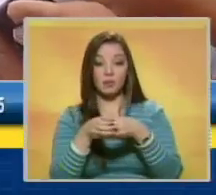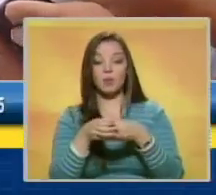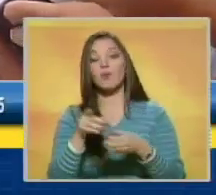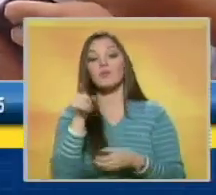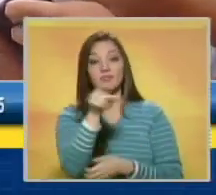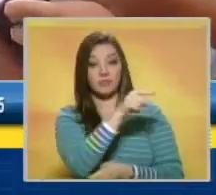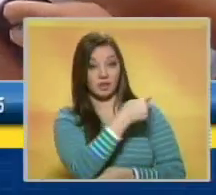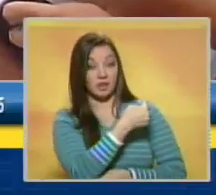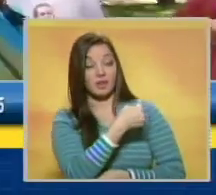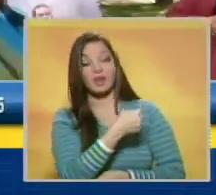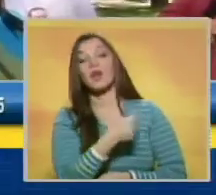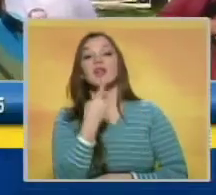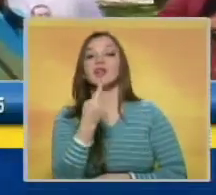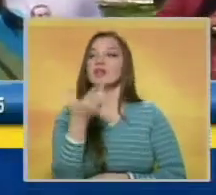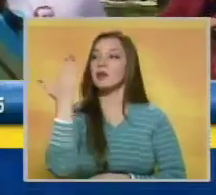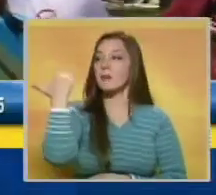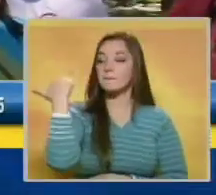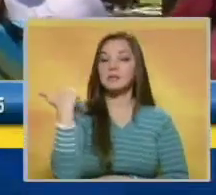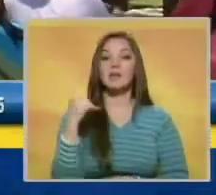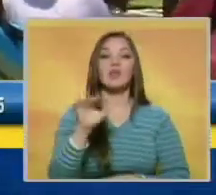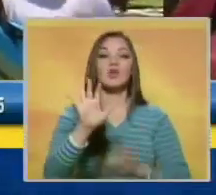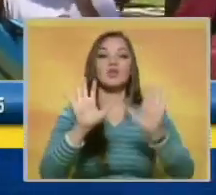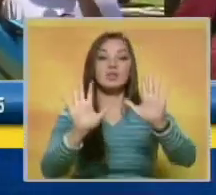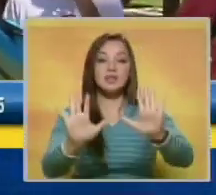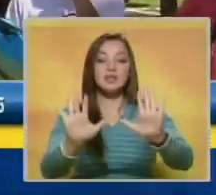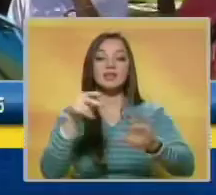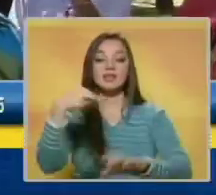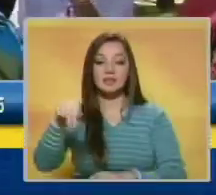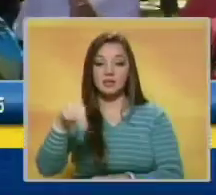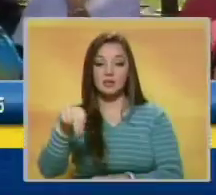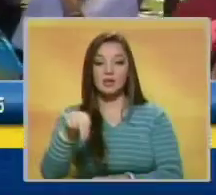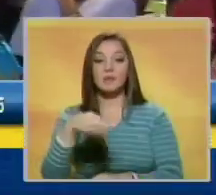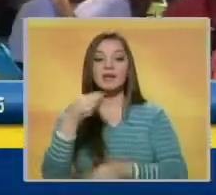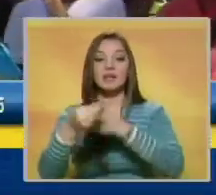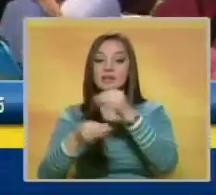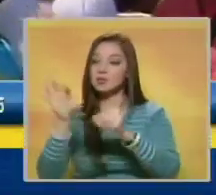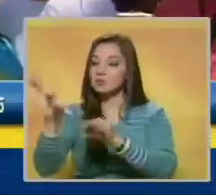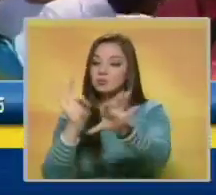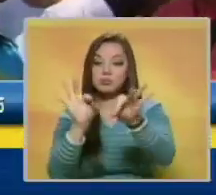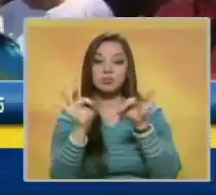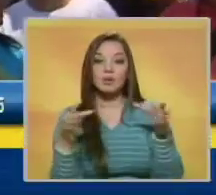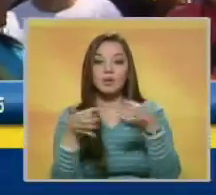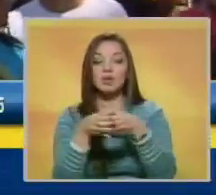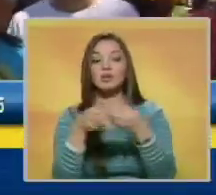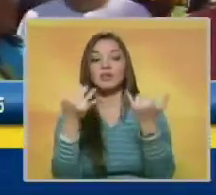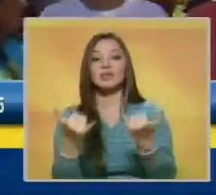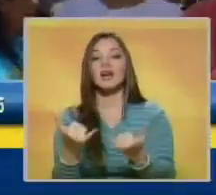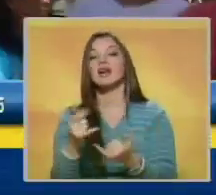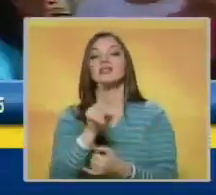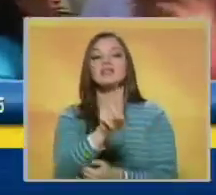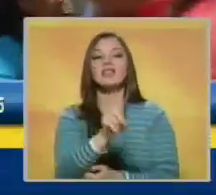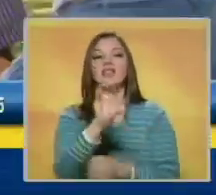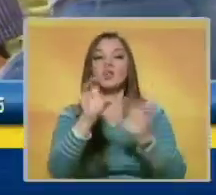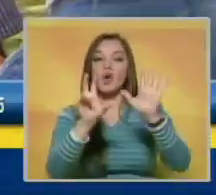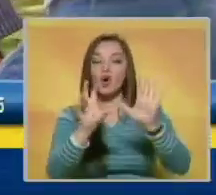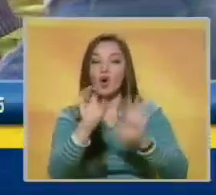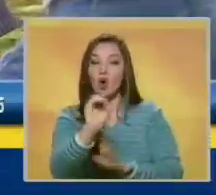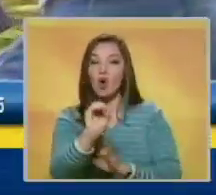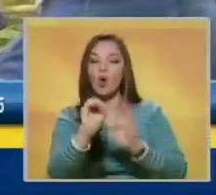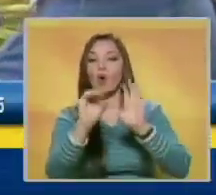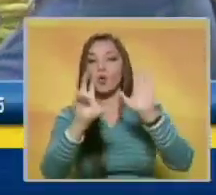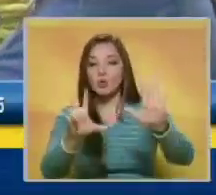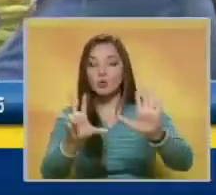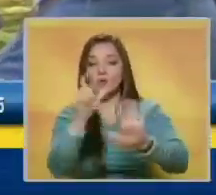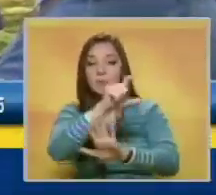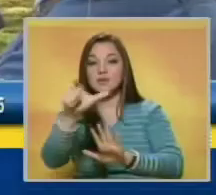Guarimba precisó que desde el pasado 10 de noviembre, cuando fue conformada la organización, han recibido 108 denuncias de familiares